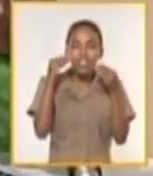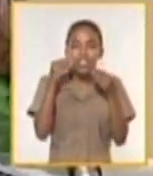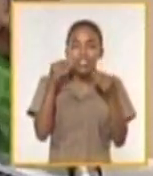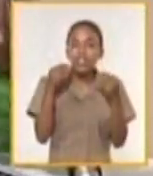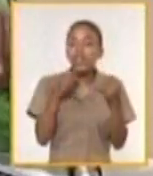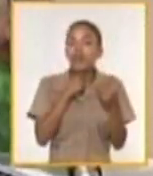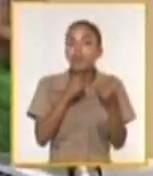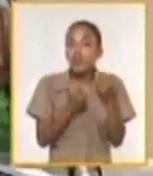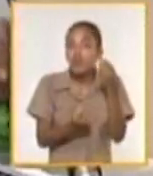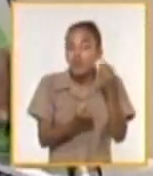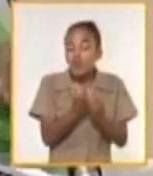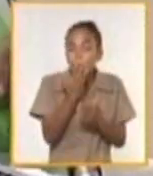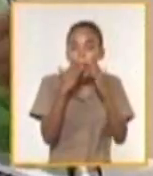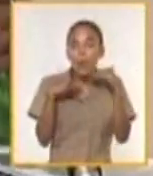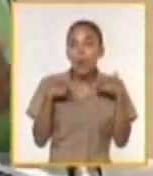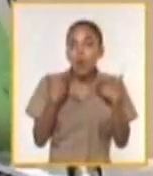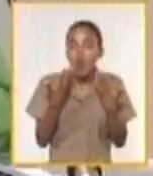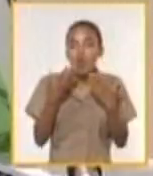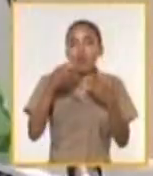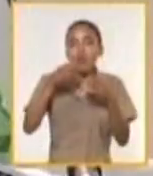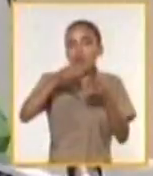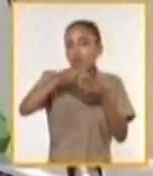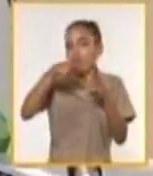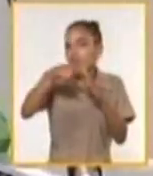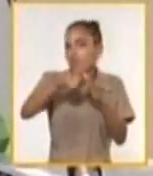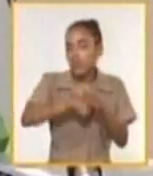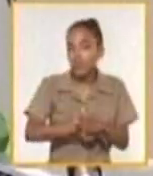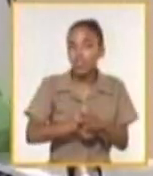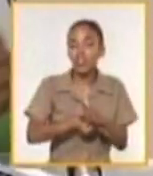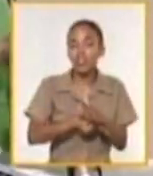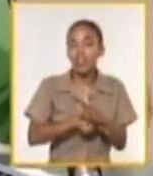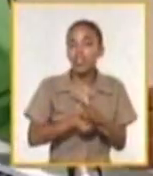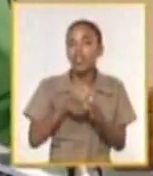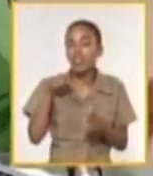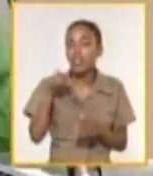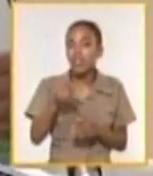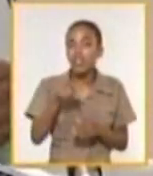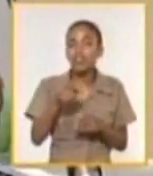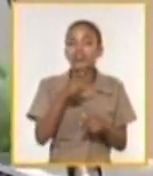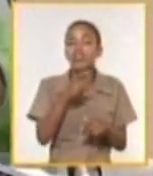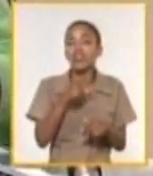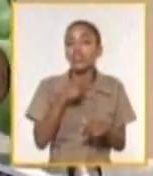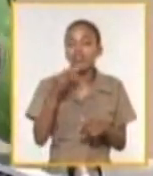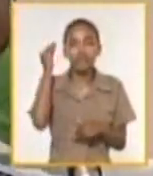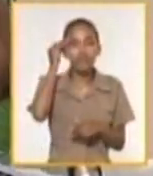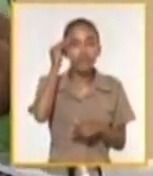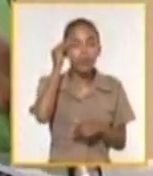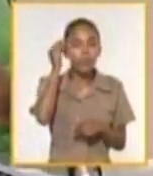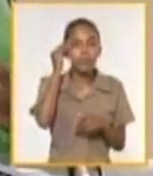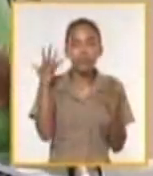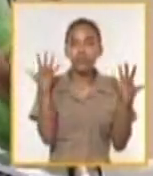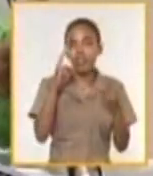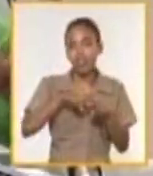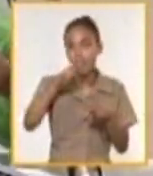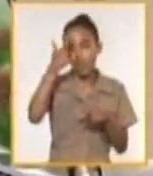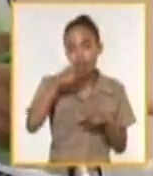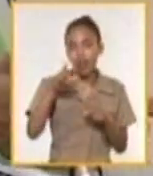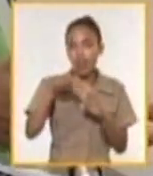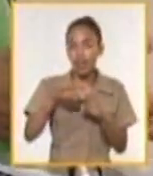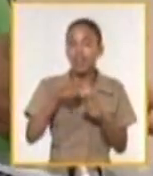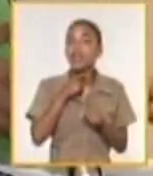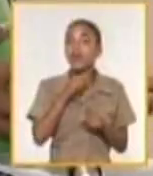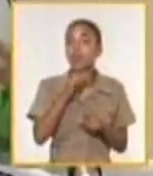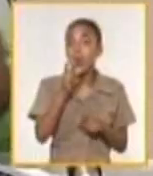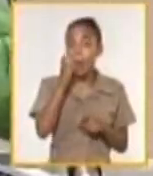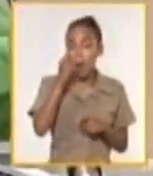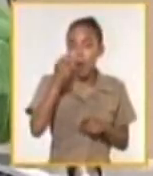raíz va el hombre verdadero. Esa esencia martiana está en el doctor Hart. El deber de un hombre está allí donde es